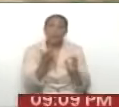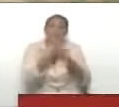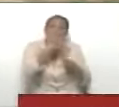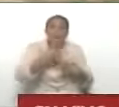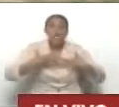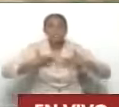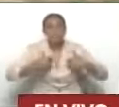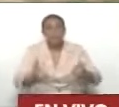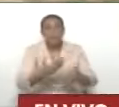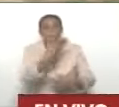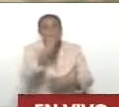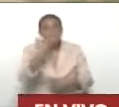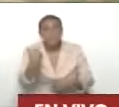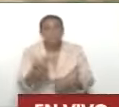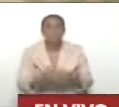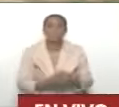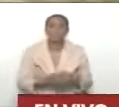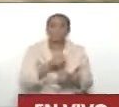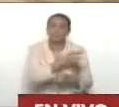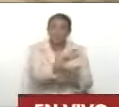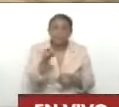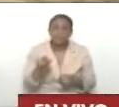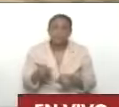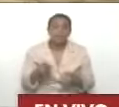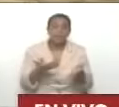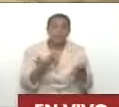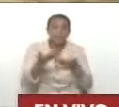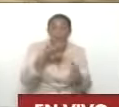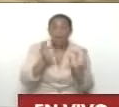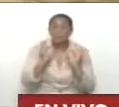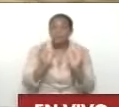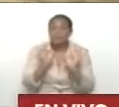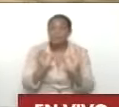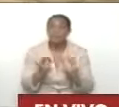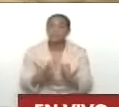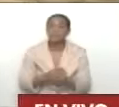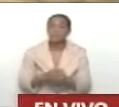saludable. Para darle comunidad más específica,